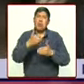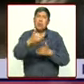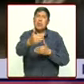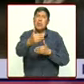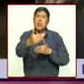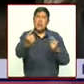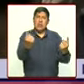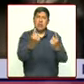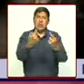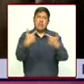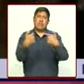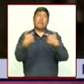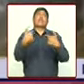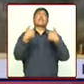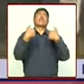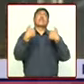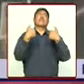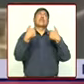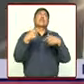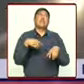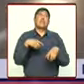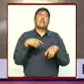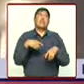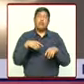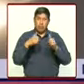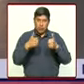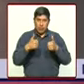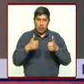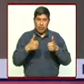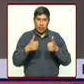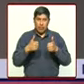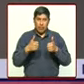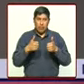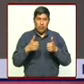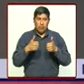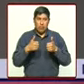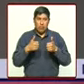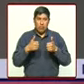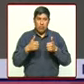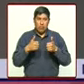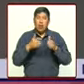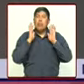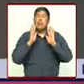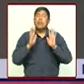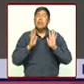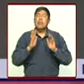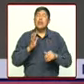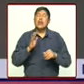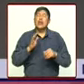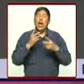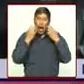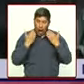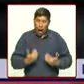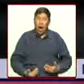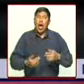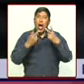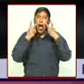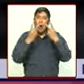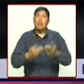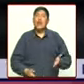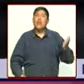fueron neutralizados y bueno. Bien, estamos viendo. Ahora está con. A ver, Kevin, en este momento estamos